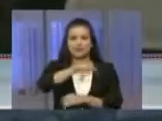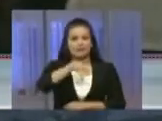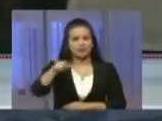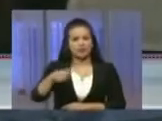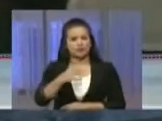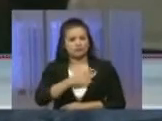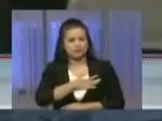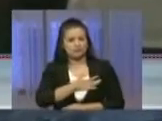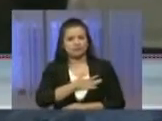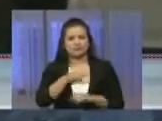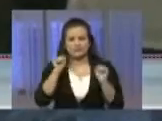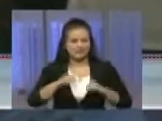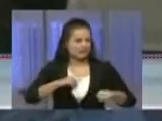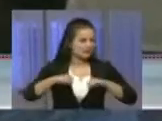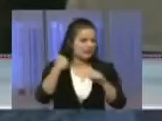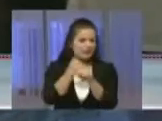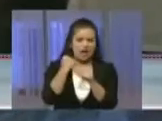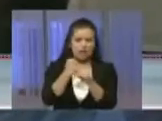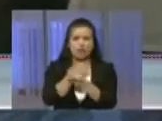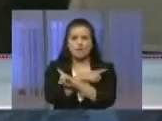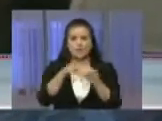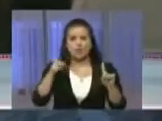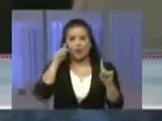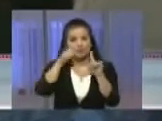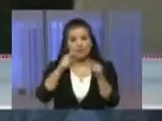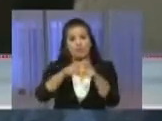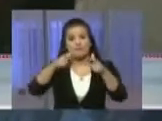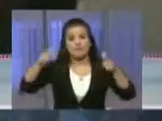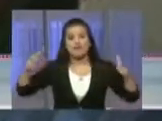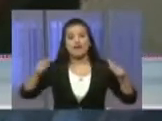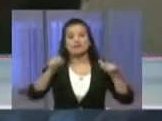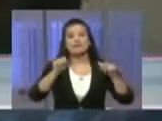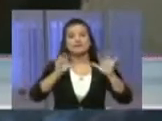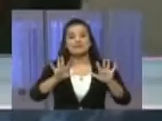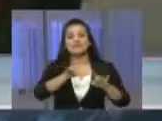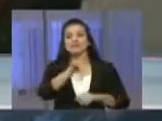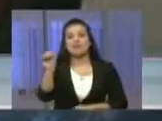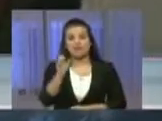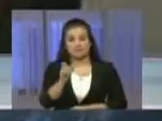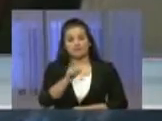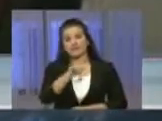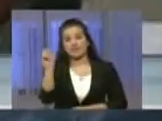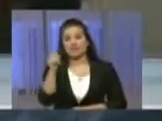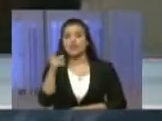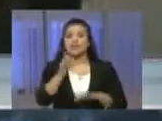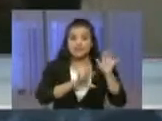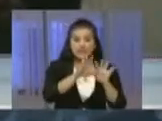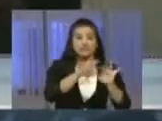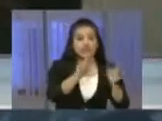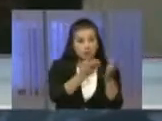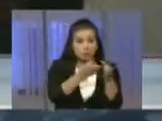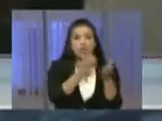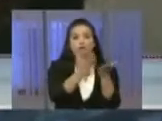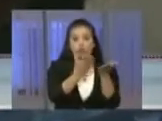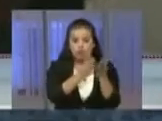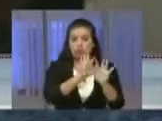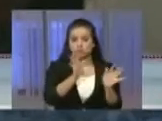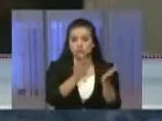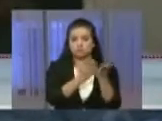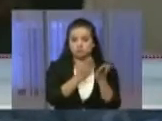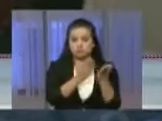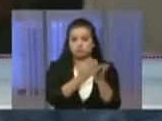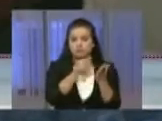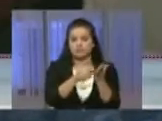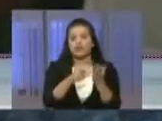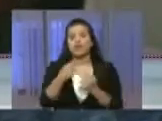tenemos una meta de 100 jóvenes los 15 estamos estudiando en en el punto y